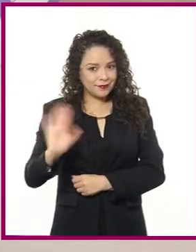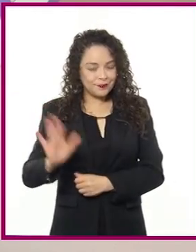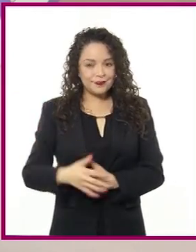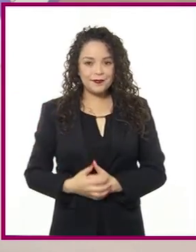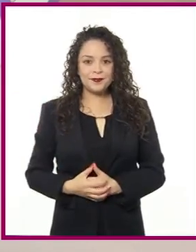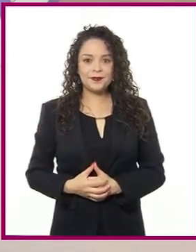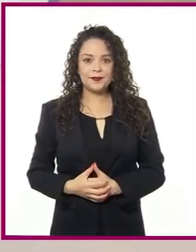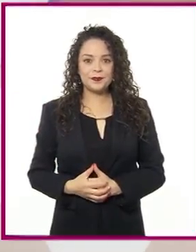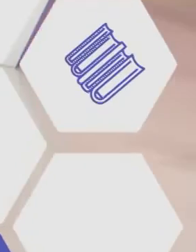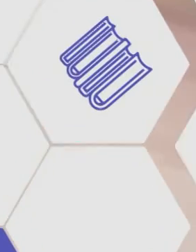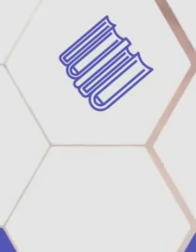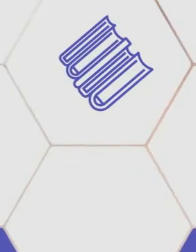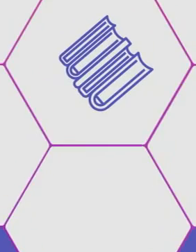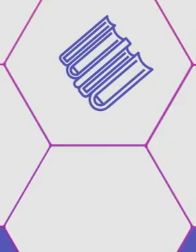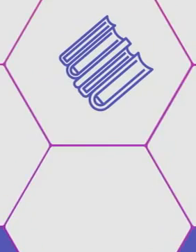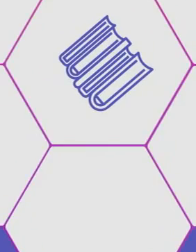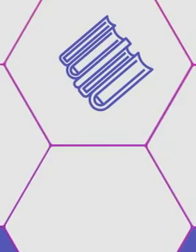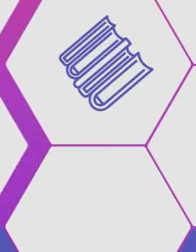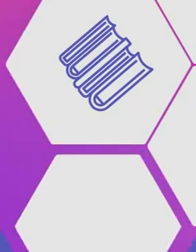próxima!